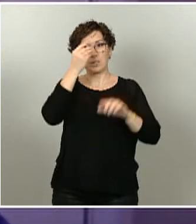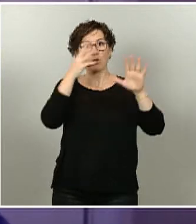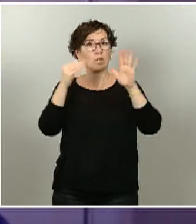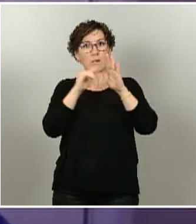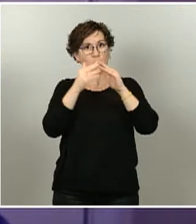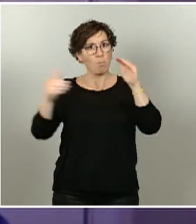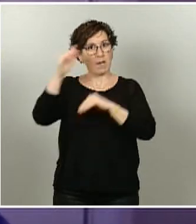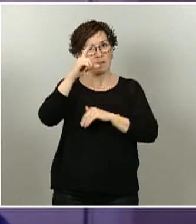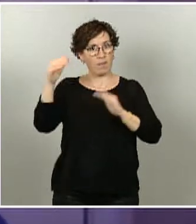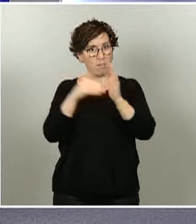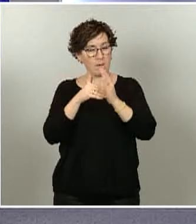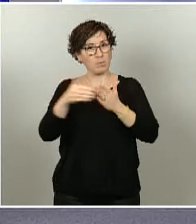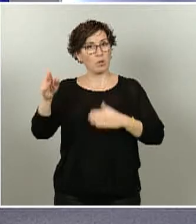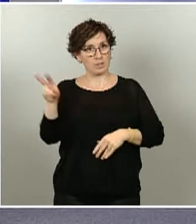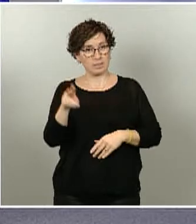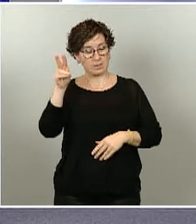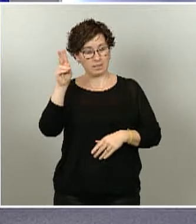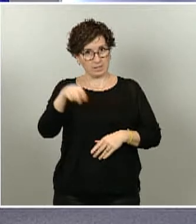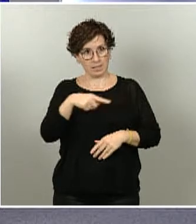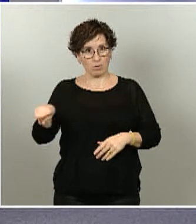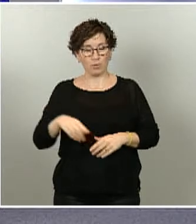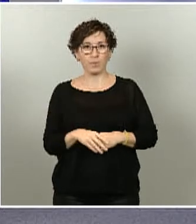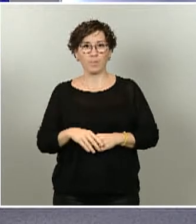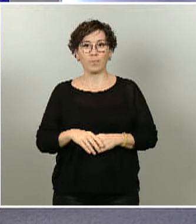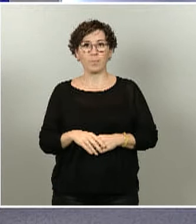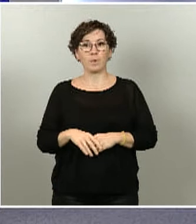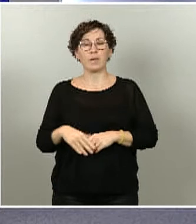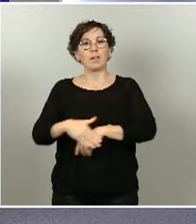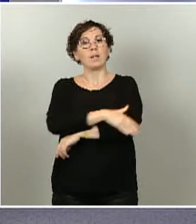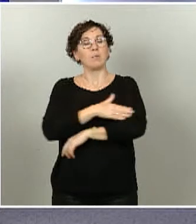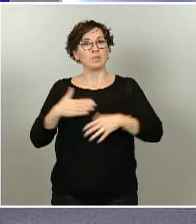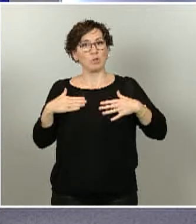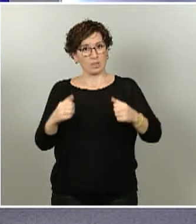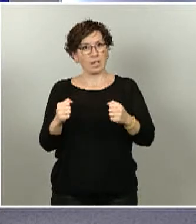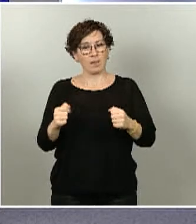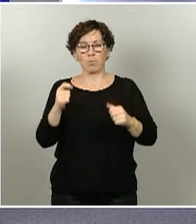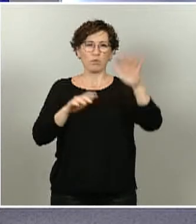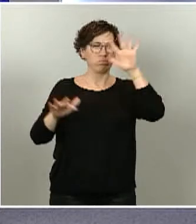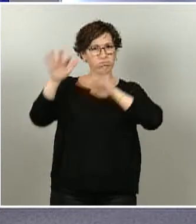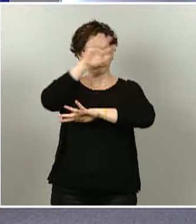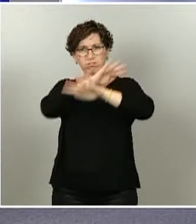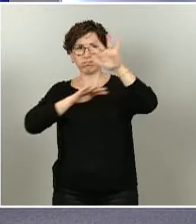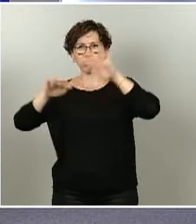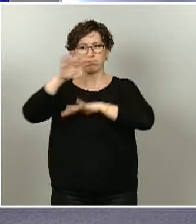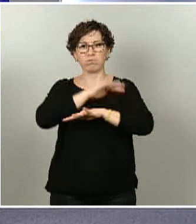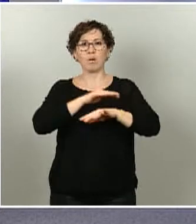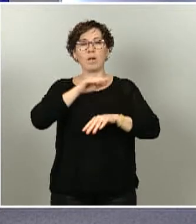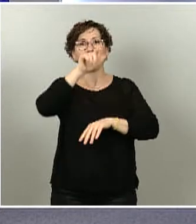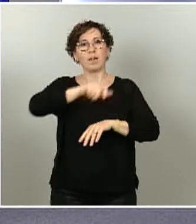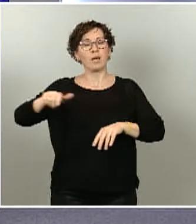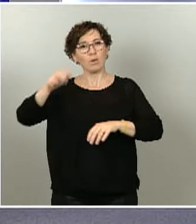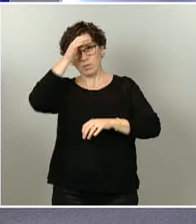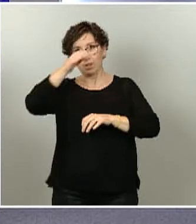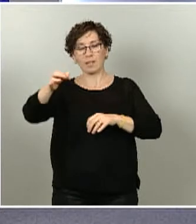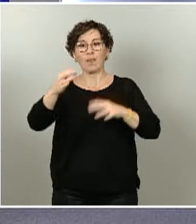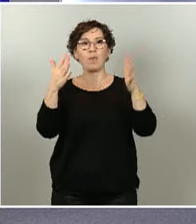quería preguntarles por la confusión que sigue habiendo, sobre todo entre las poblaciones de menos de 10.000 habitantes. Se anunció que se